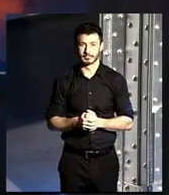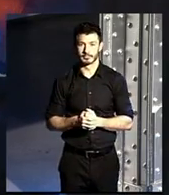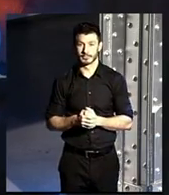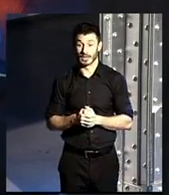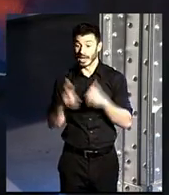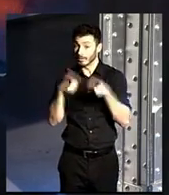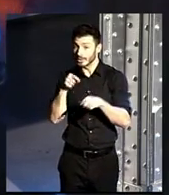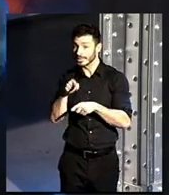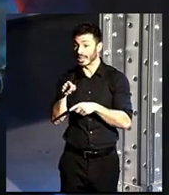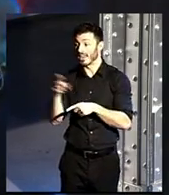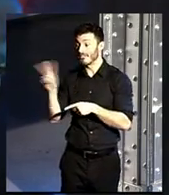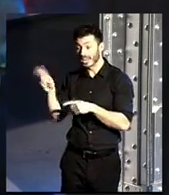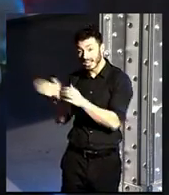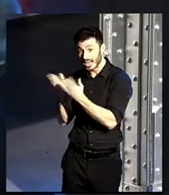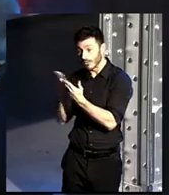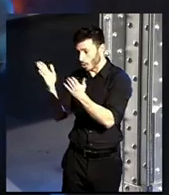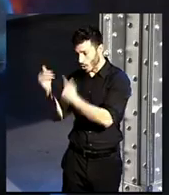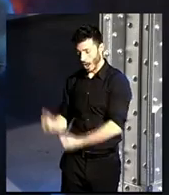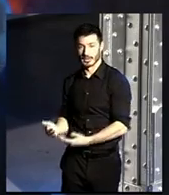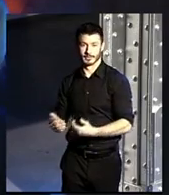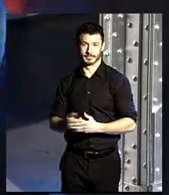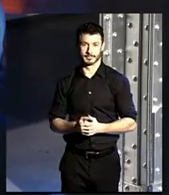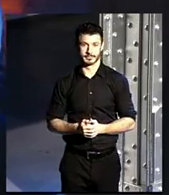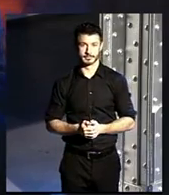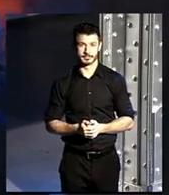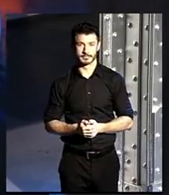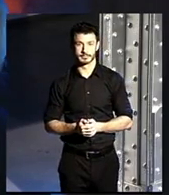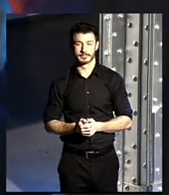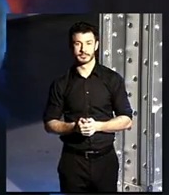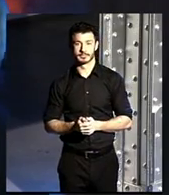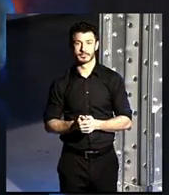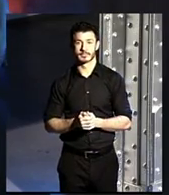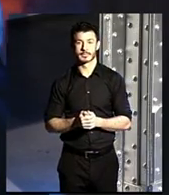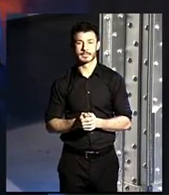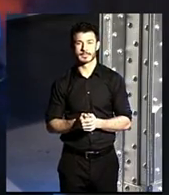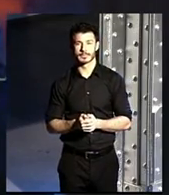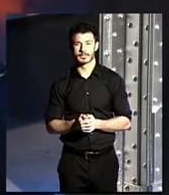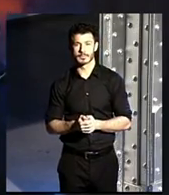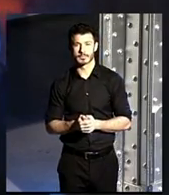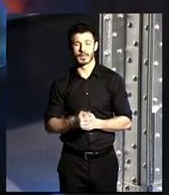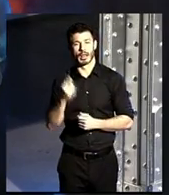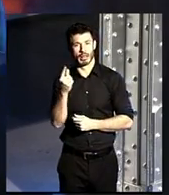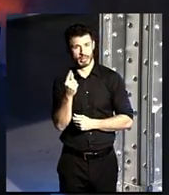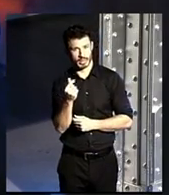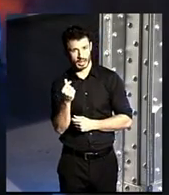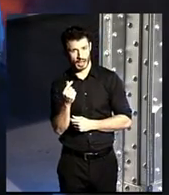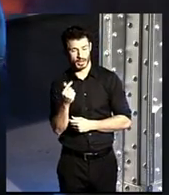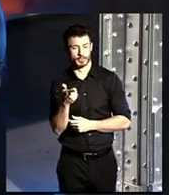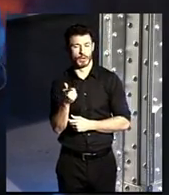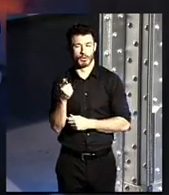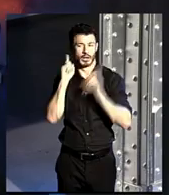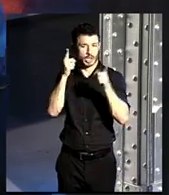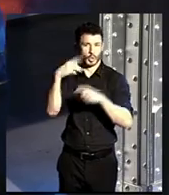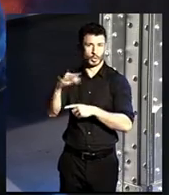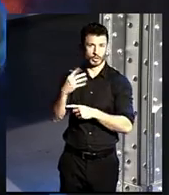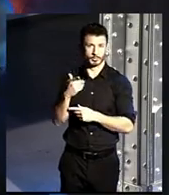en el París en el siglo sí, XX, cierto, el existe. dinero, es el único caso. Pero no lo